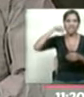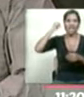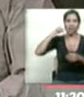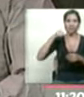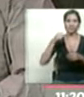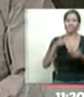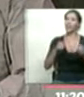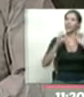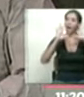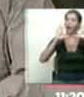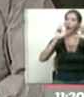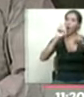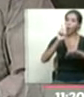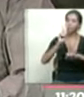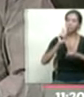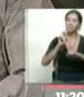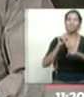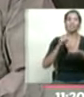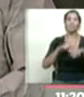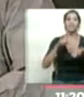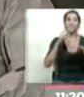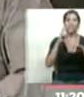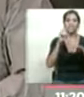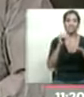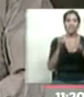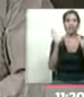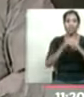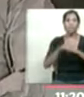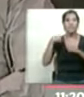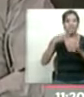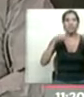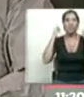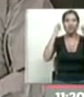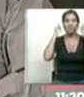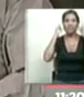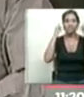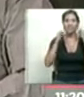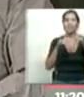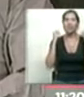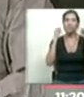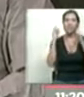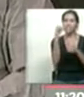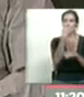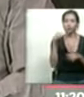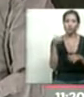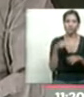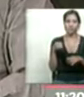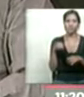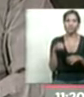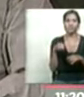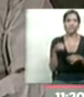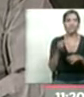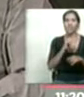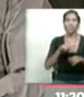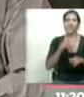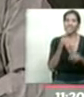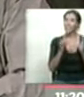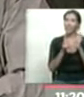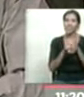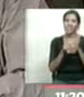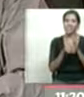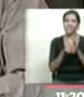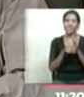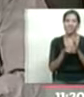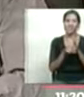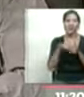director, son las 11:20 de la noche. Mañana hay una fiesta que se va a llamar la fiesta zurda y no podemos decir dónde es. Vamos por